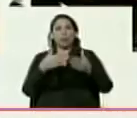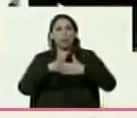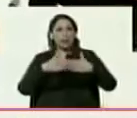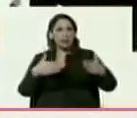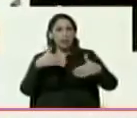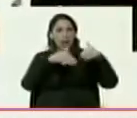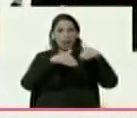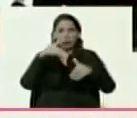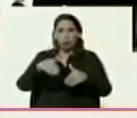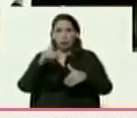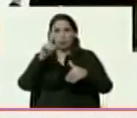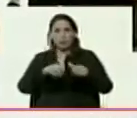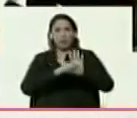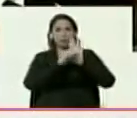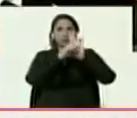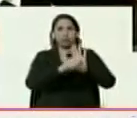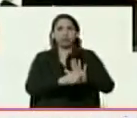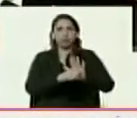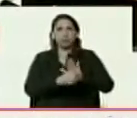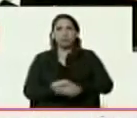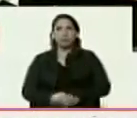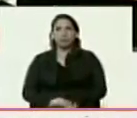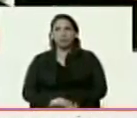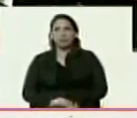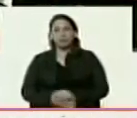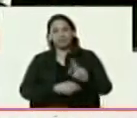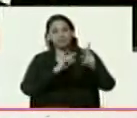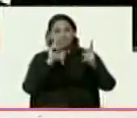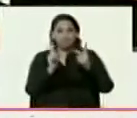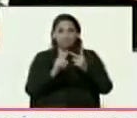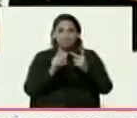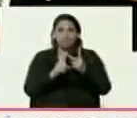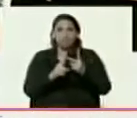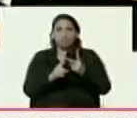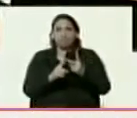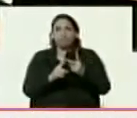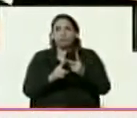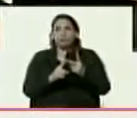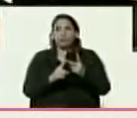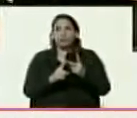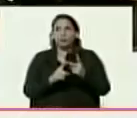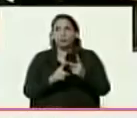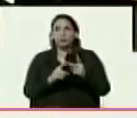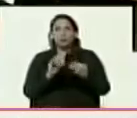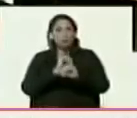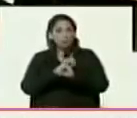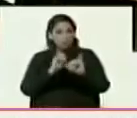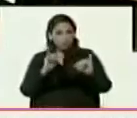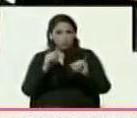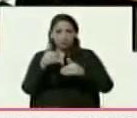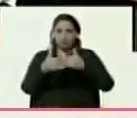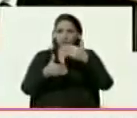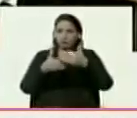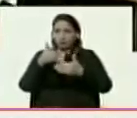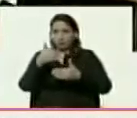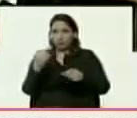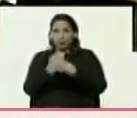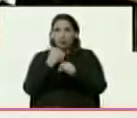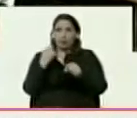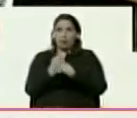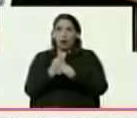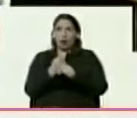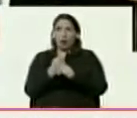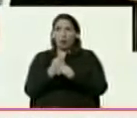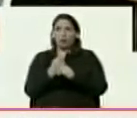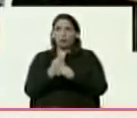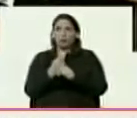y representación proporcional. En segundo lugar, y ya en evolución al trabajo que condujo